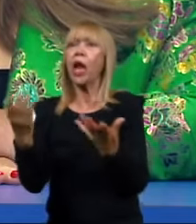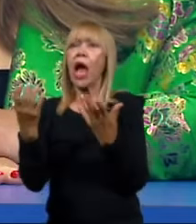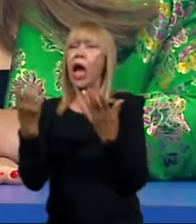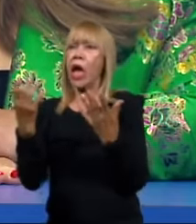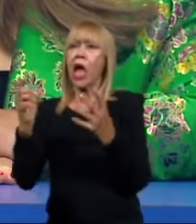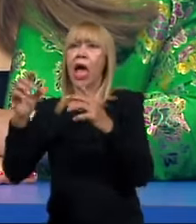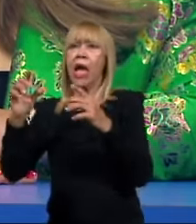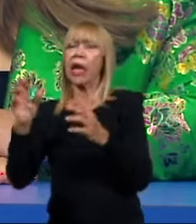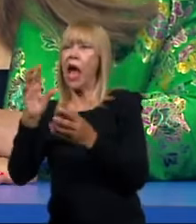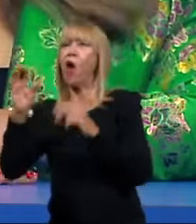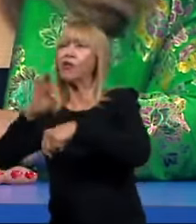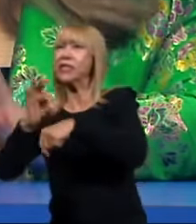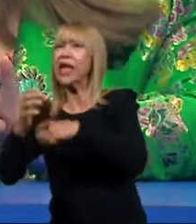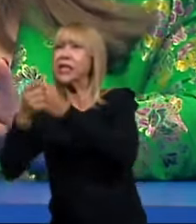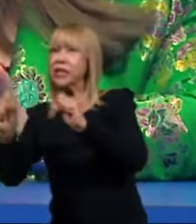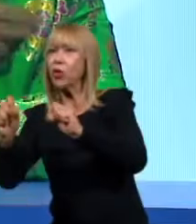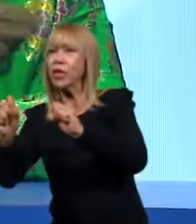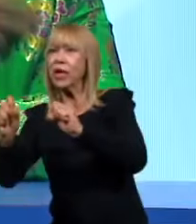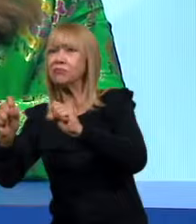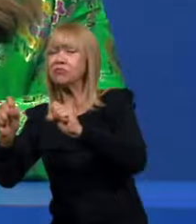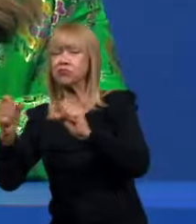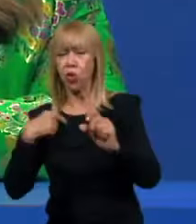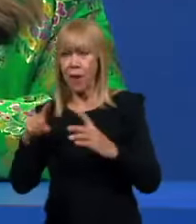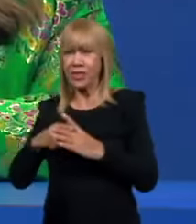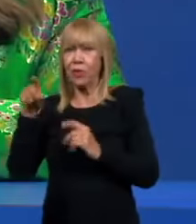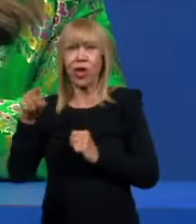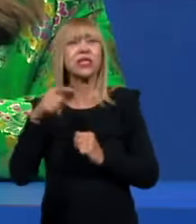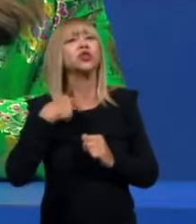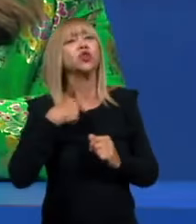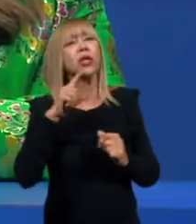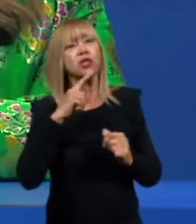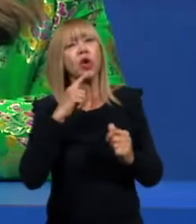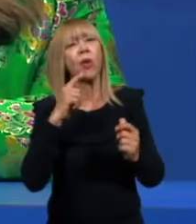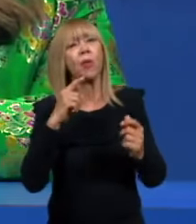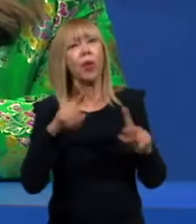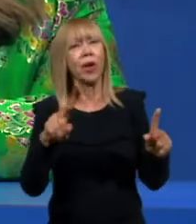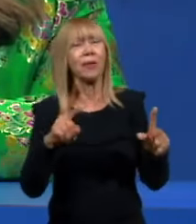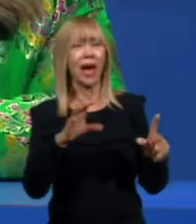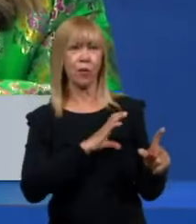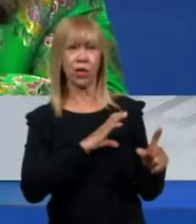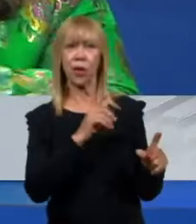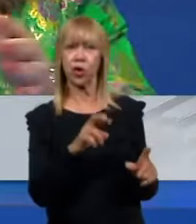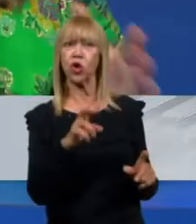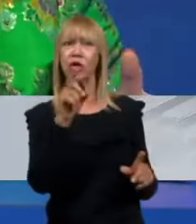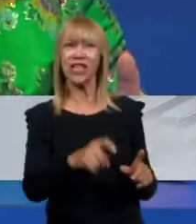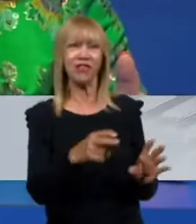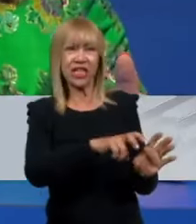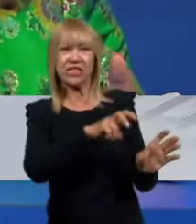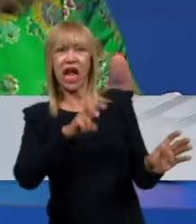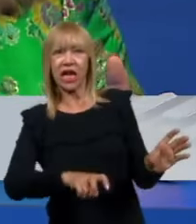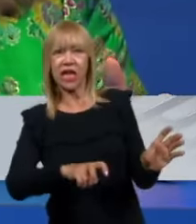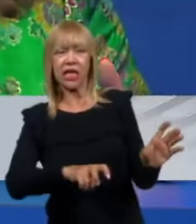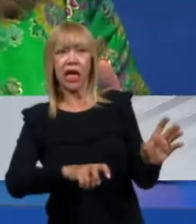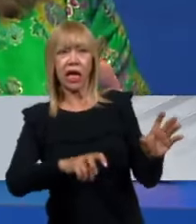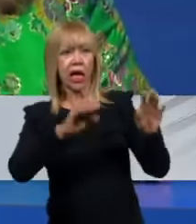¿La dejaría, la modificaría? Adelante, comisionado. Pues vamos a empezar por ahí. Yo he dicho públicamente que creo que la policía de Puerto Rico debe salir de